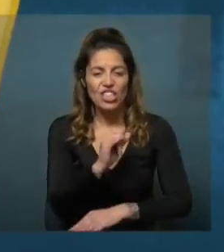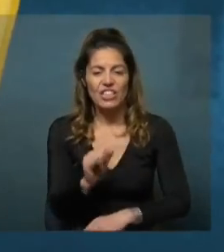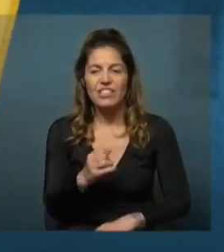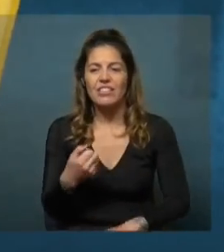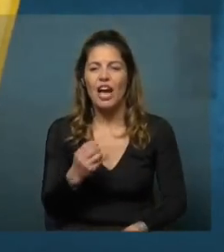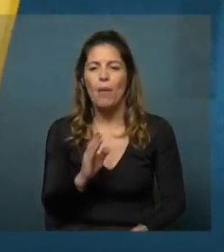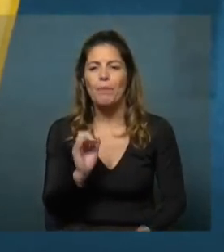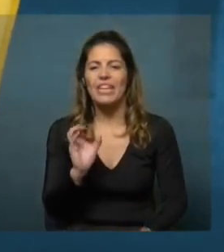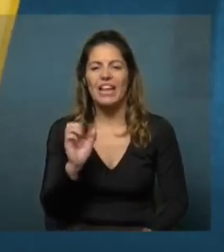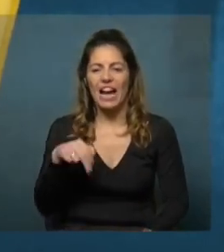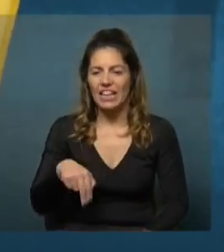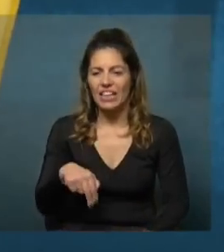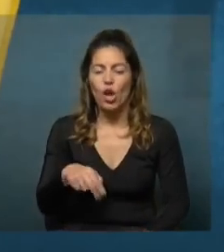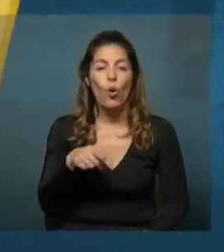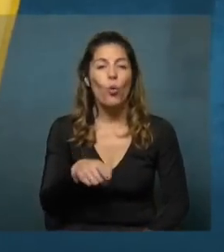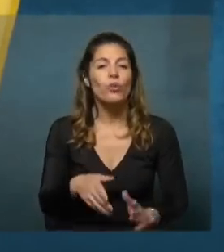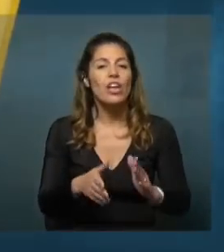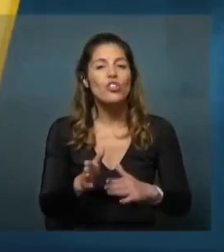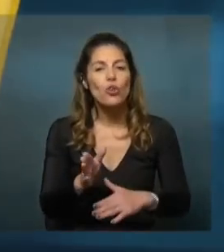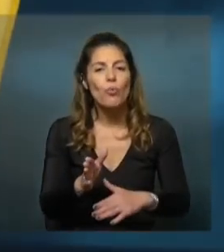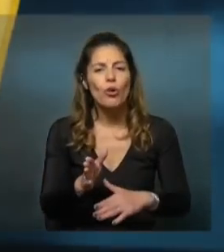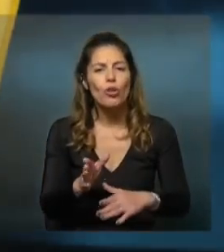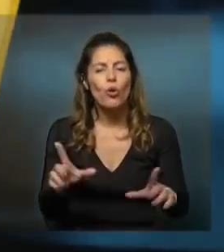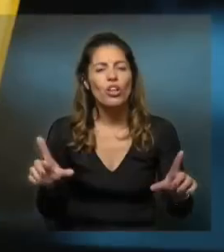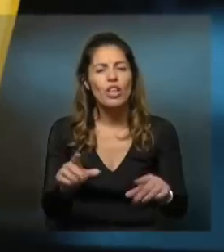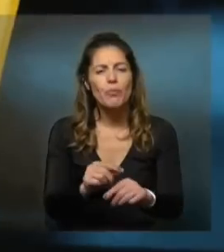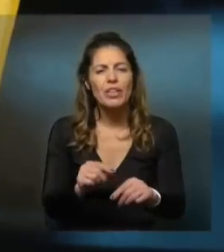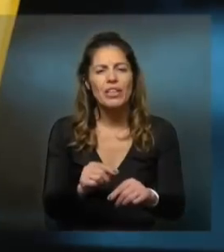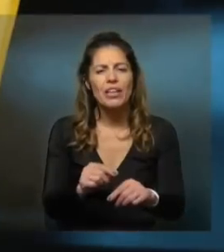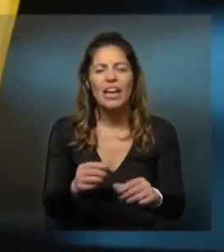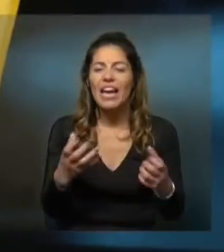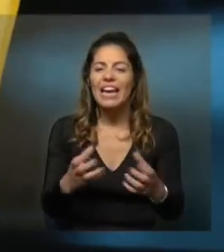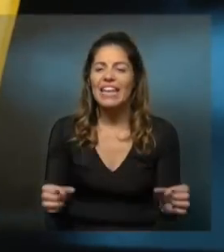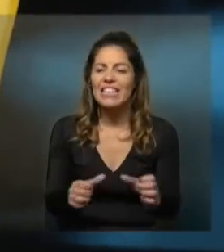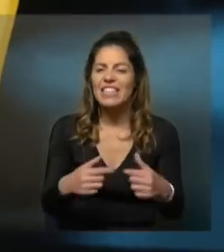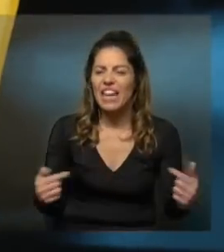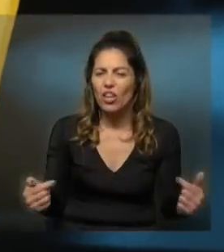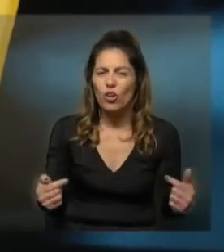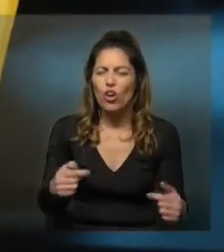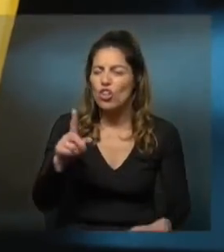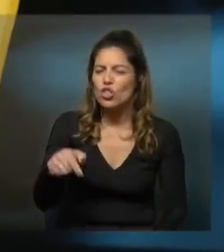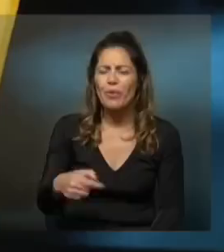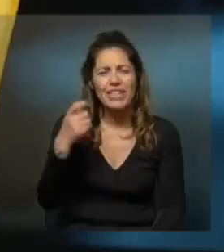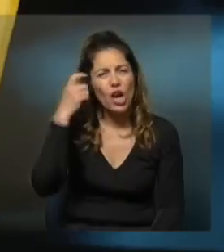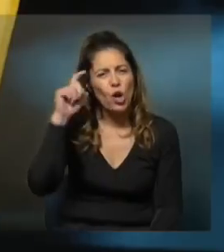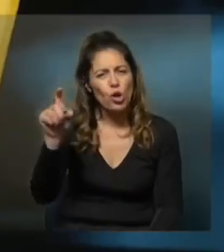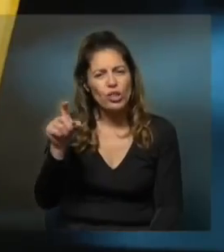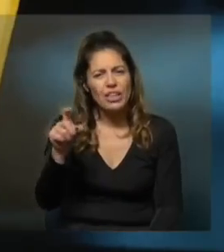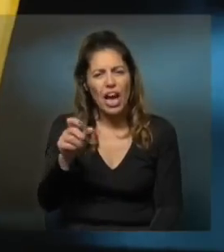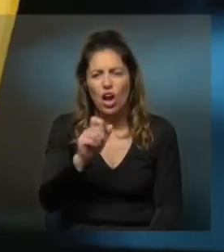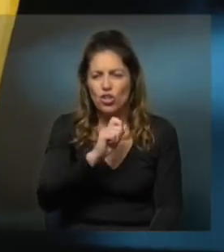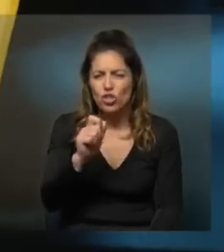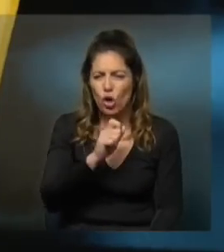un día yo el fata cuando termina dice quería hacer algo si venía con la idea del show de Edna